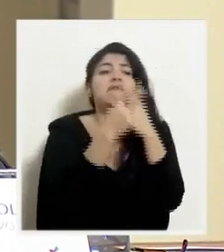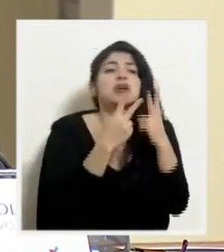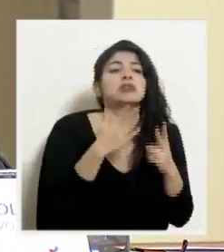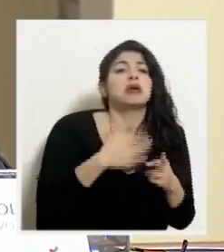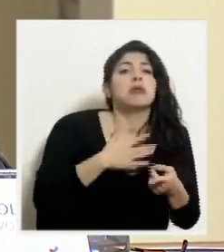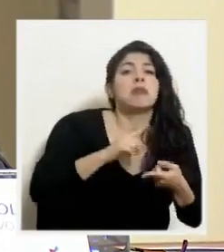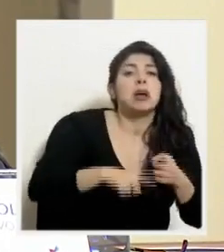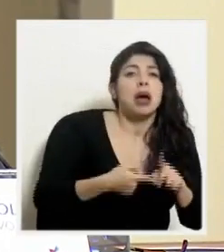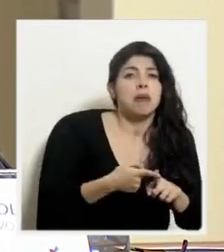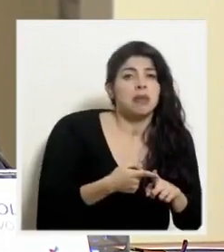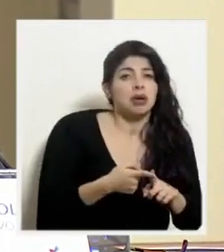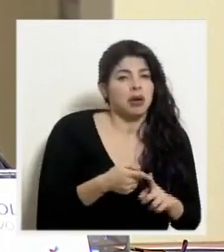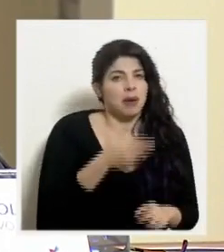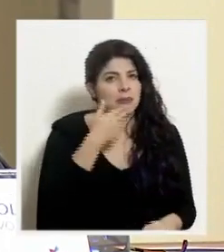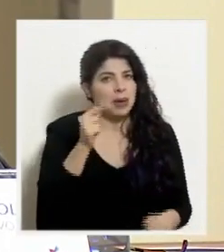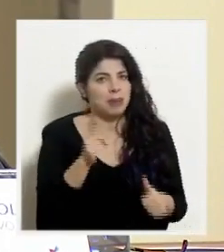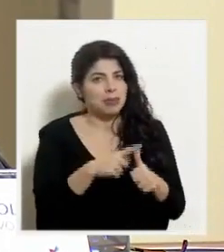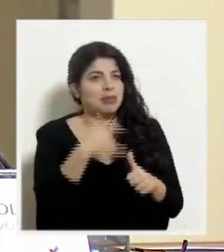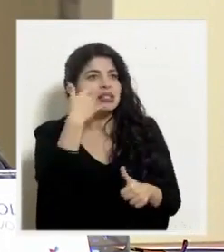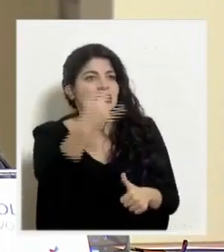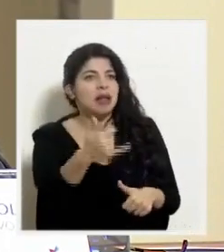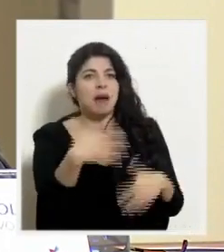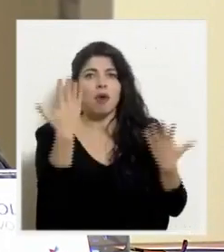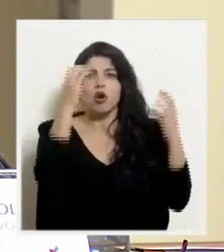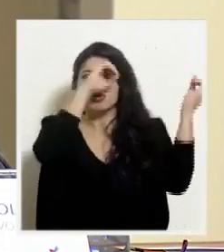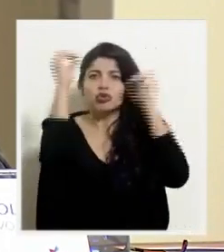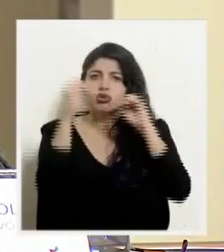primero, mejor lo llamo, le hago un Zoom,